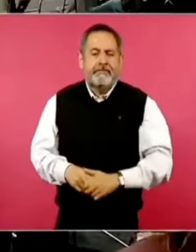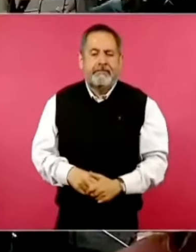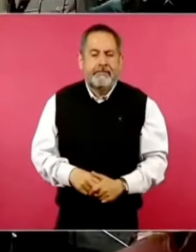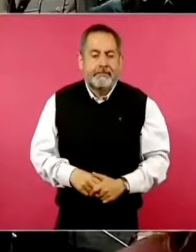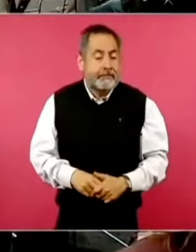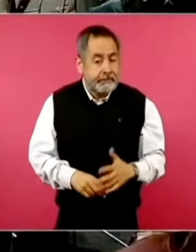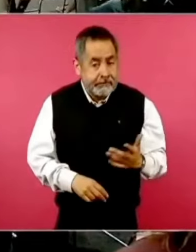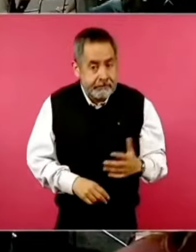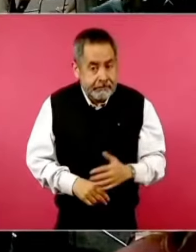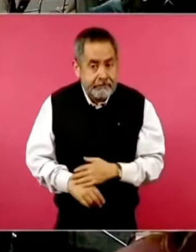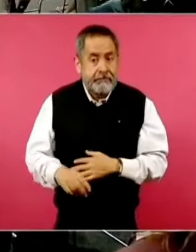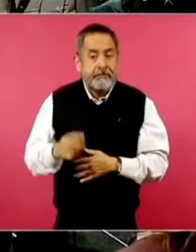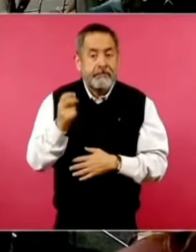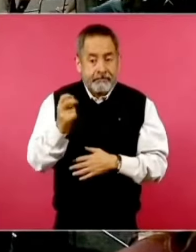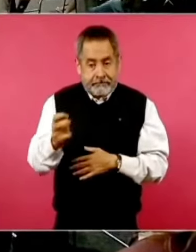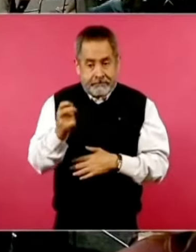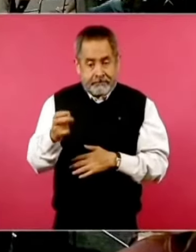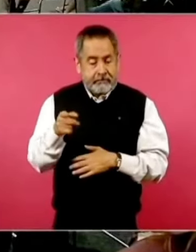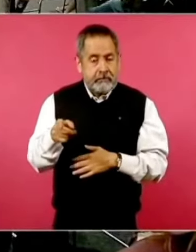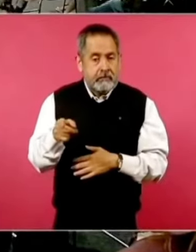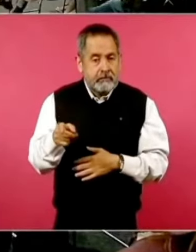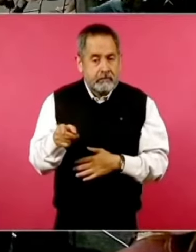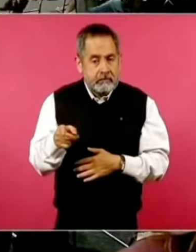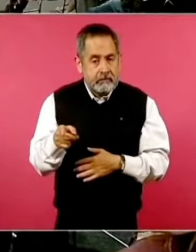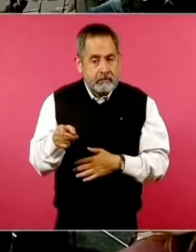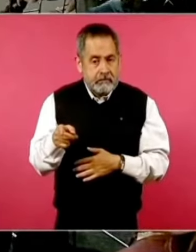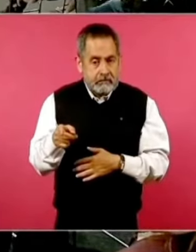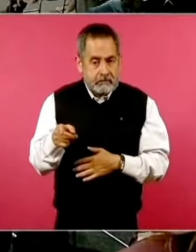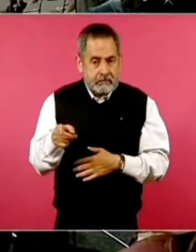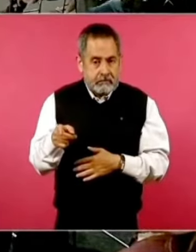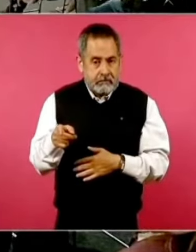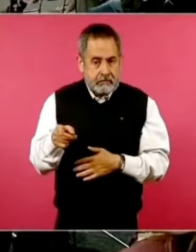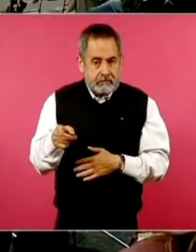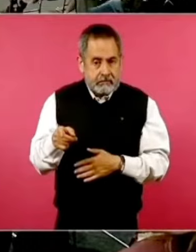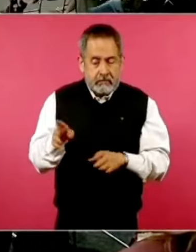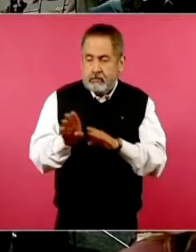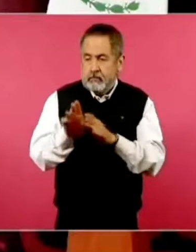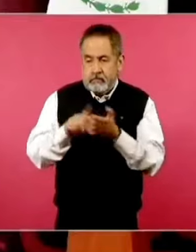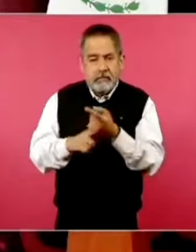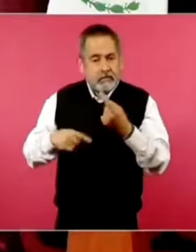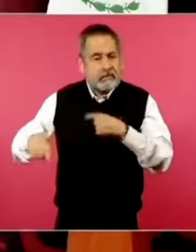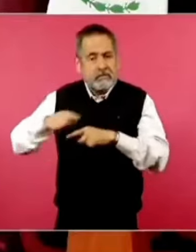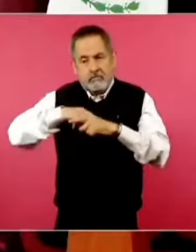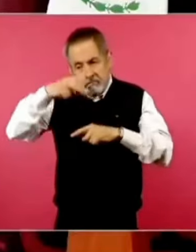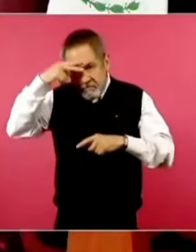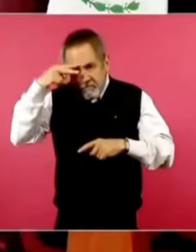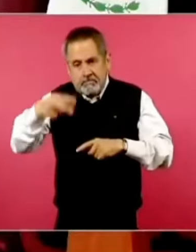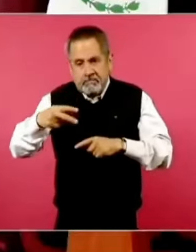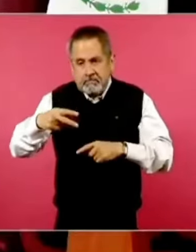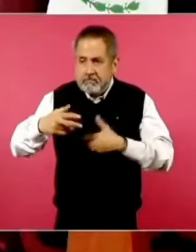porque eso era lo que impedía que México progresara.